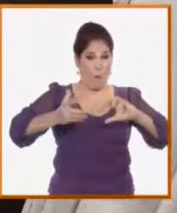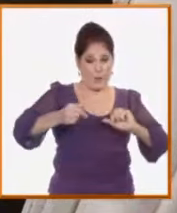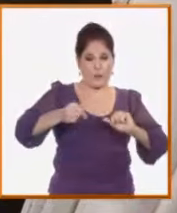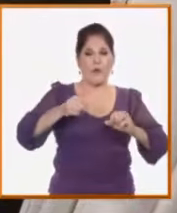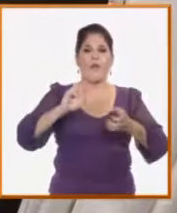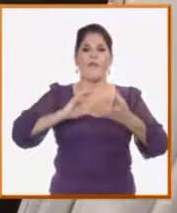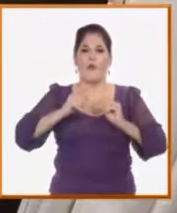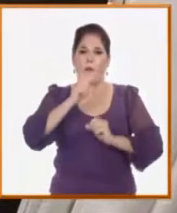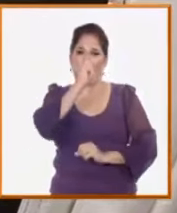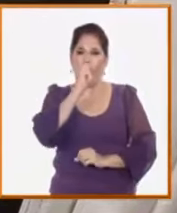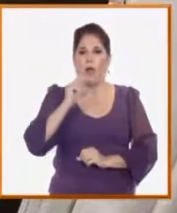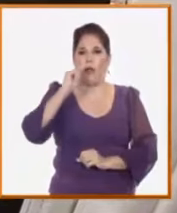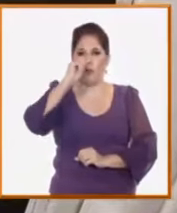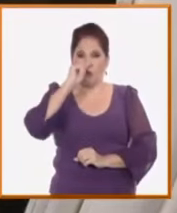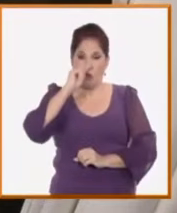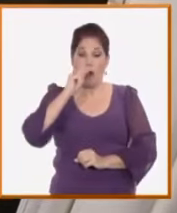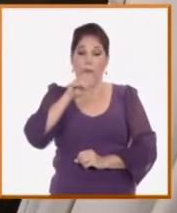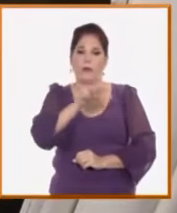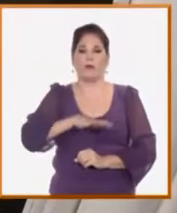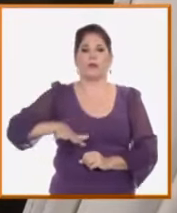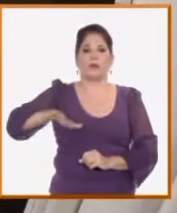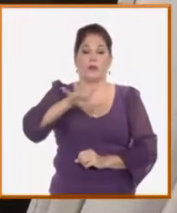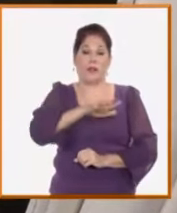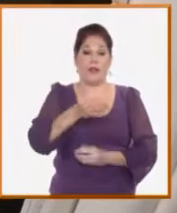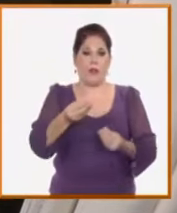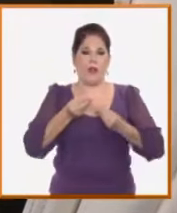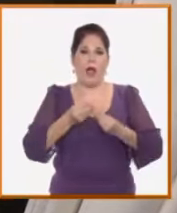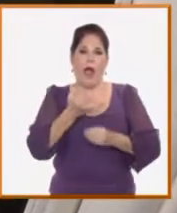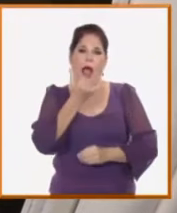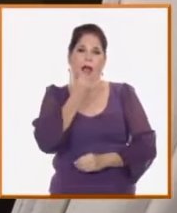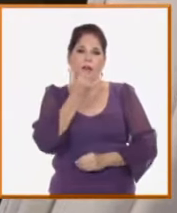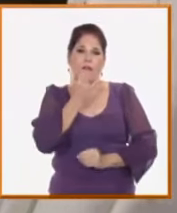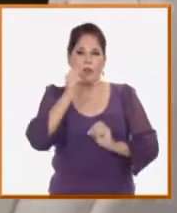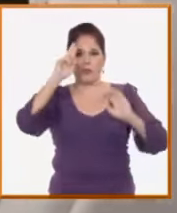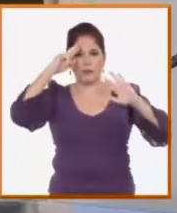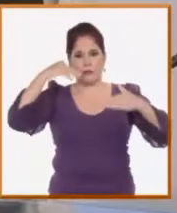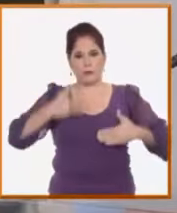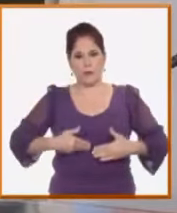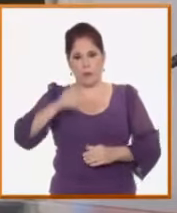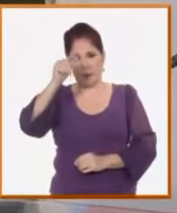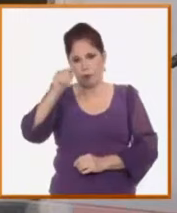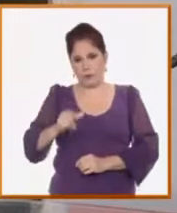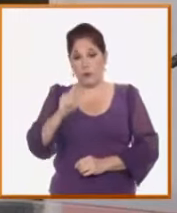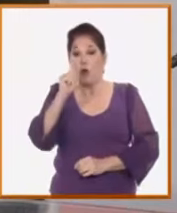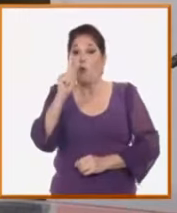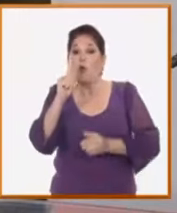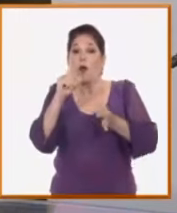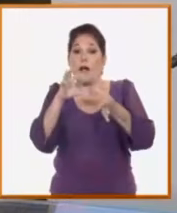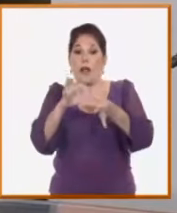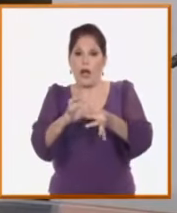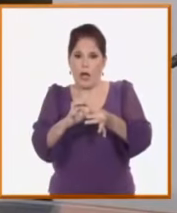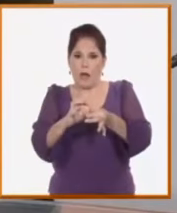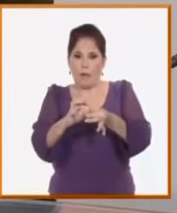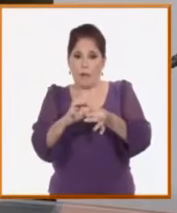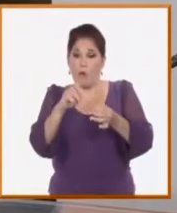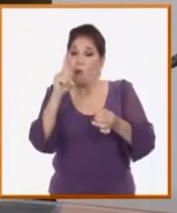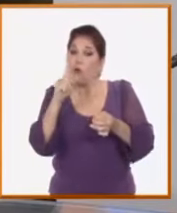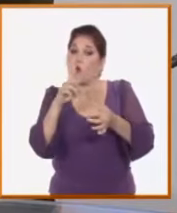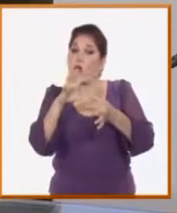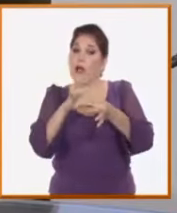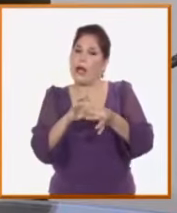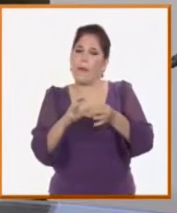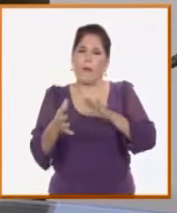tipo de droga para la sociedad y el impacto que tiene para el ser humano 1 G de canabinoide sintético da